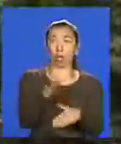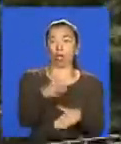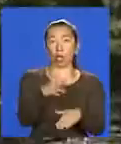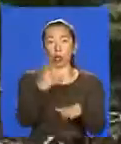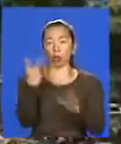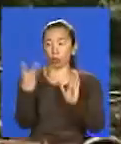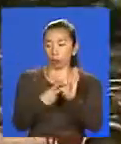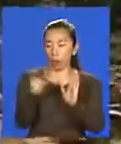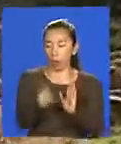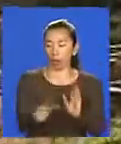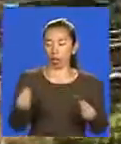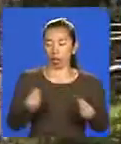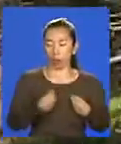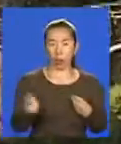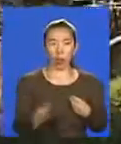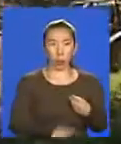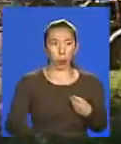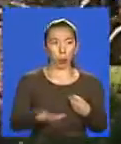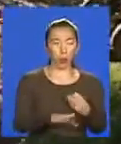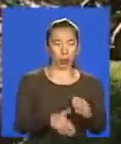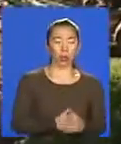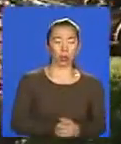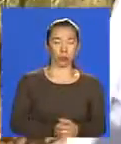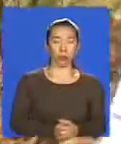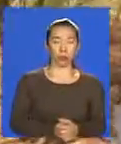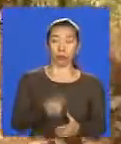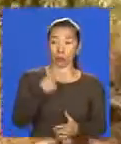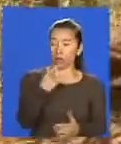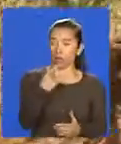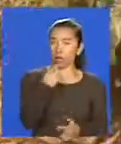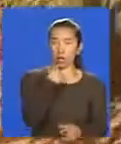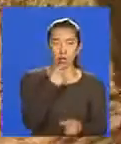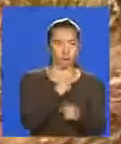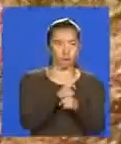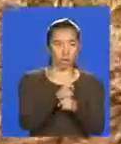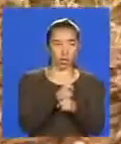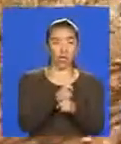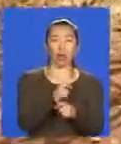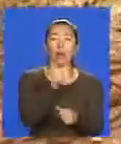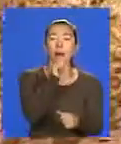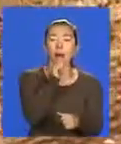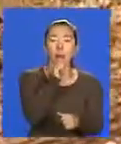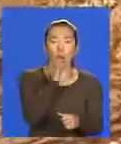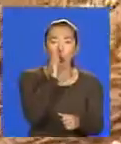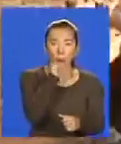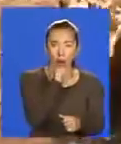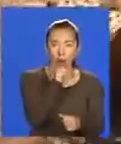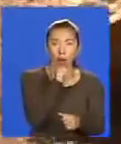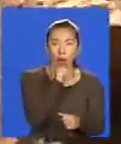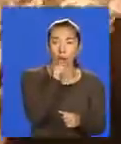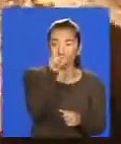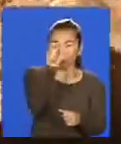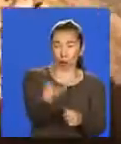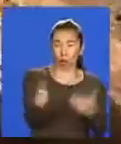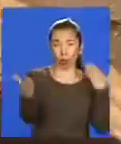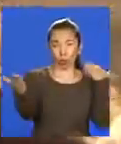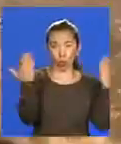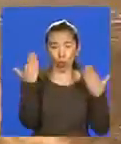que habitan el lugar. Según el comunicado, además de las limitaciones para acceder al agua, las comunidades rurales, indígenas y